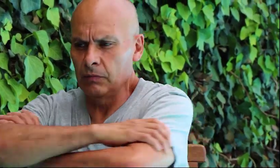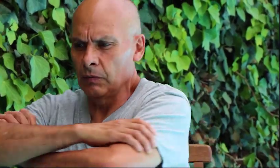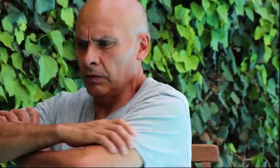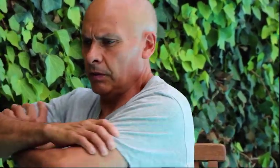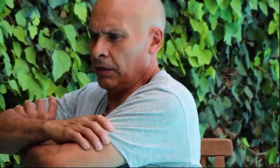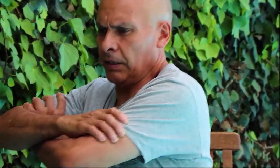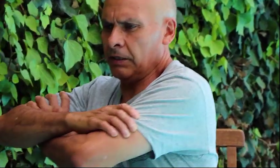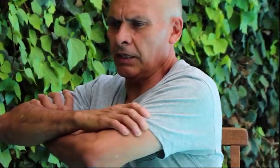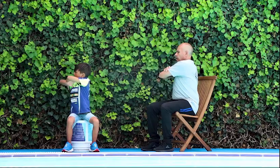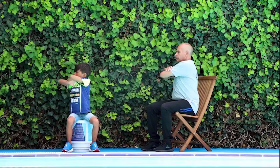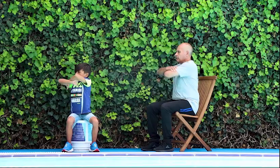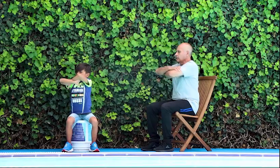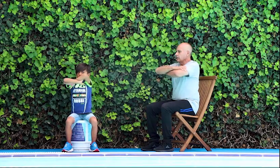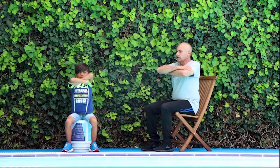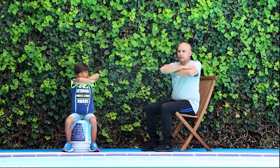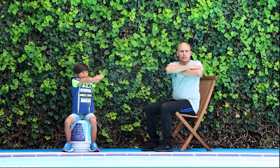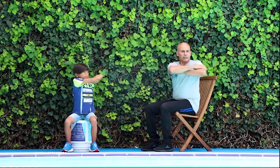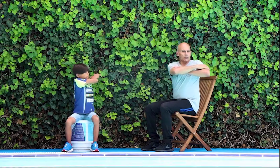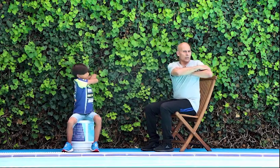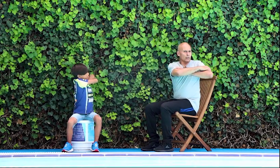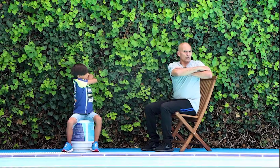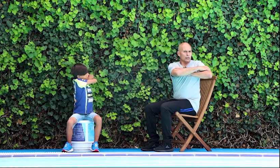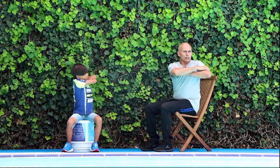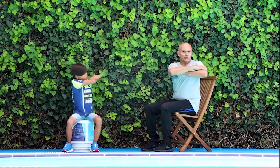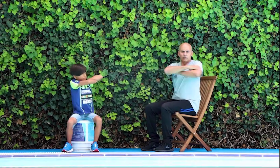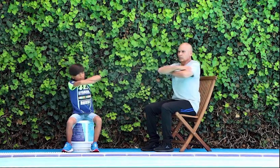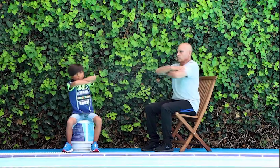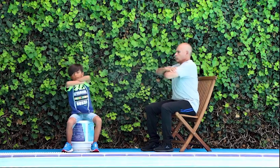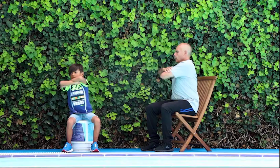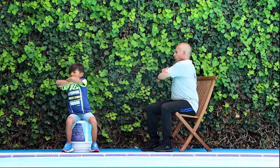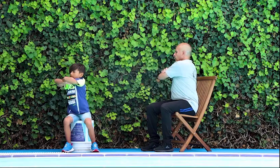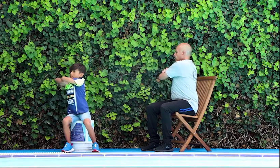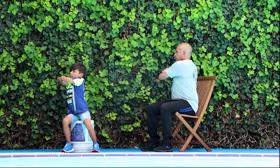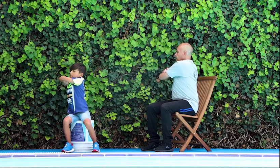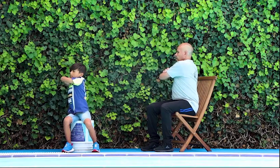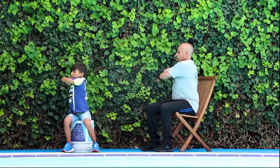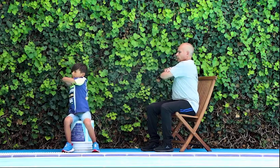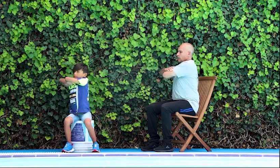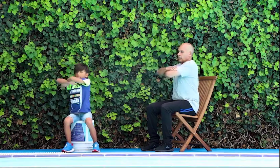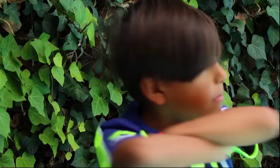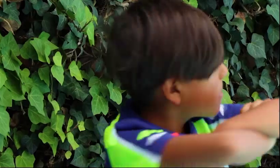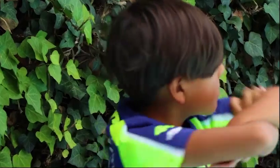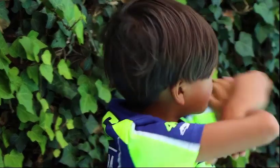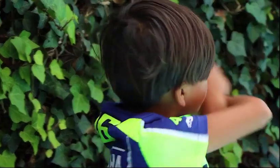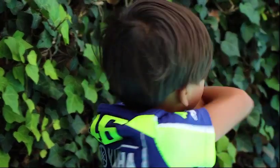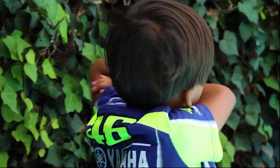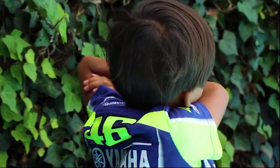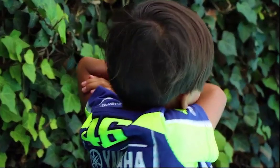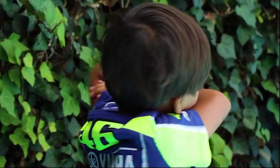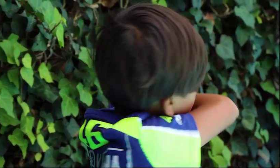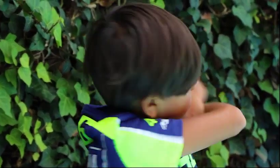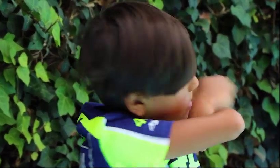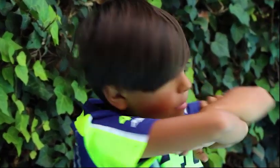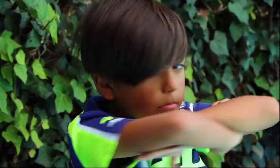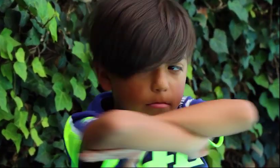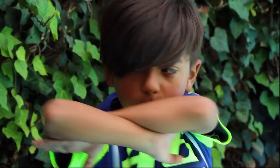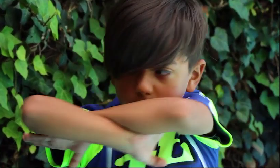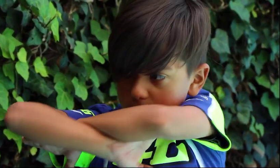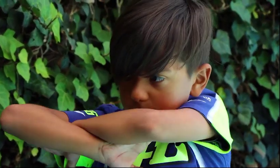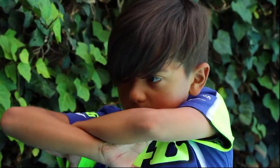Izquierda, derecha, hacemos la torsión, un poco más, hacemos totalmente la torsión.